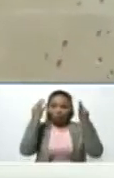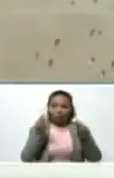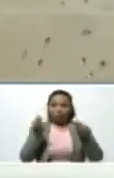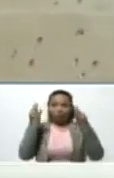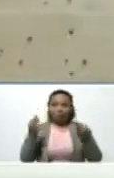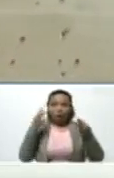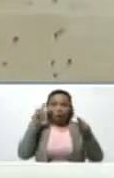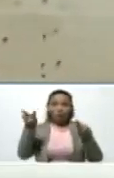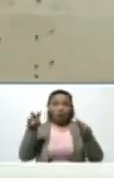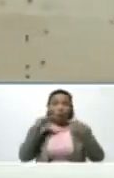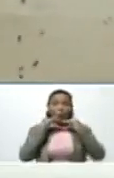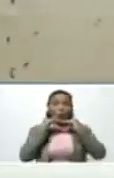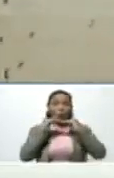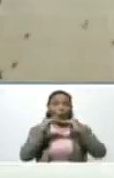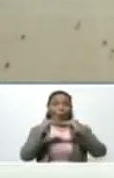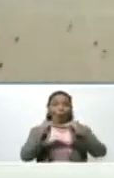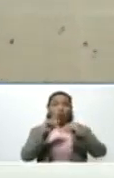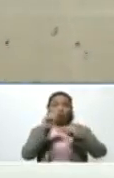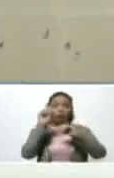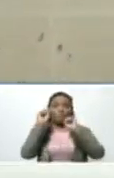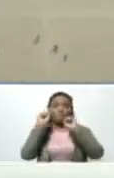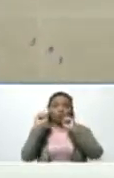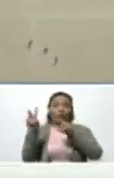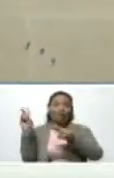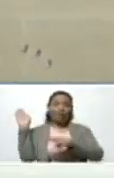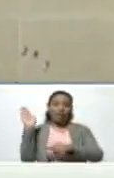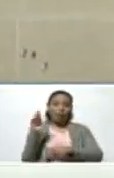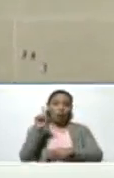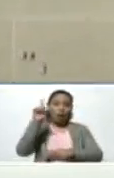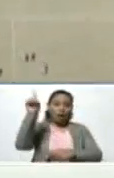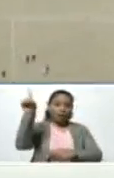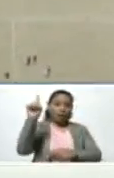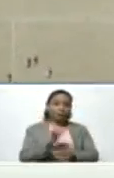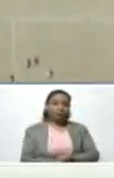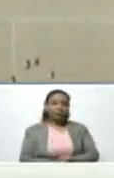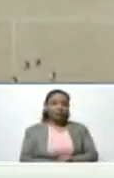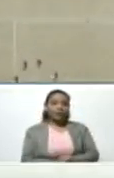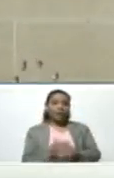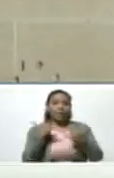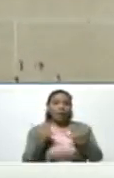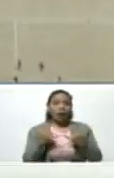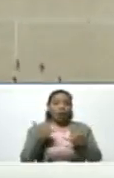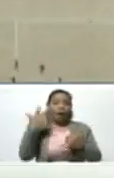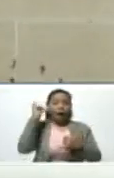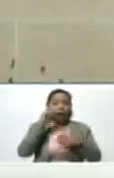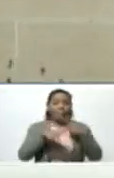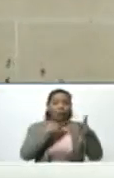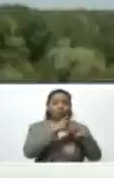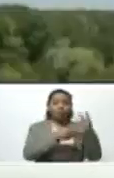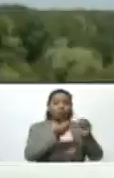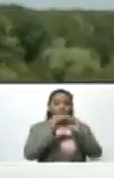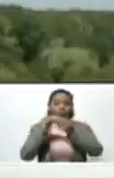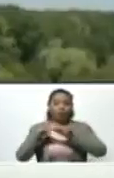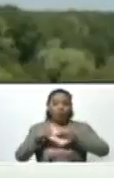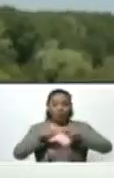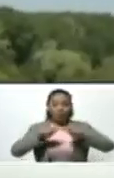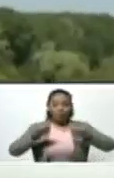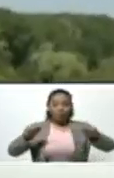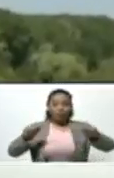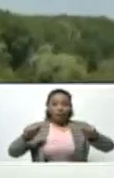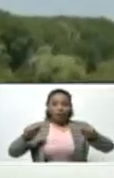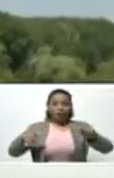en el desierto de Sahara en una oportunidad que veníamos de gira también allí, y ahora estamos en el proceso de regeneración de suelos. Suelos